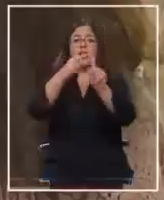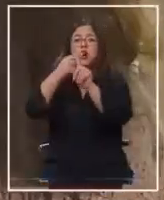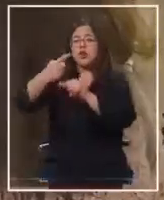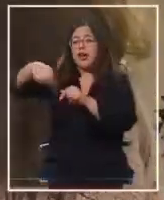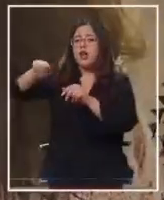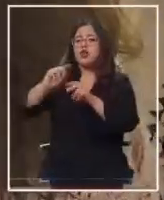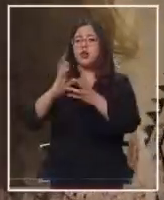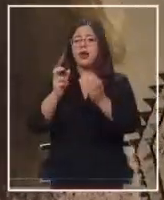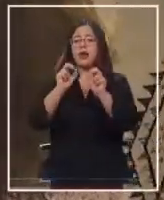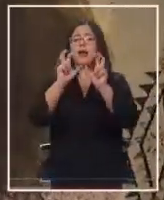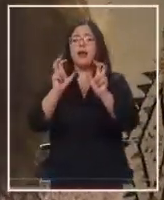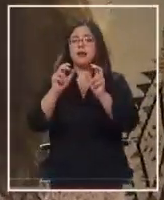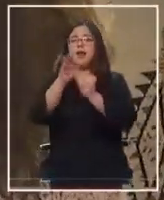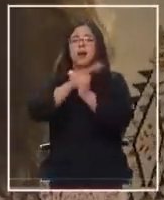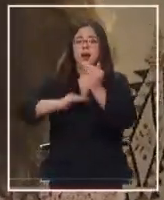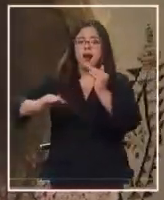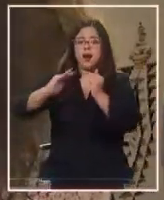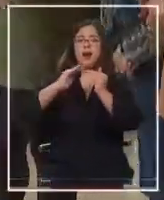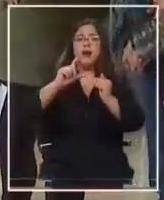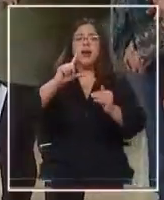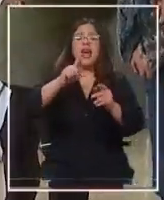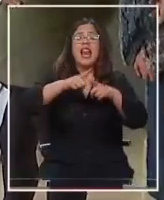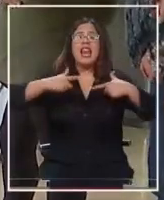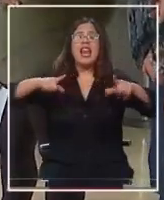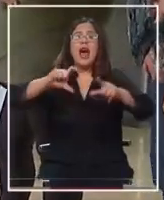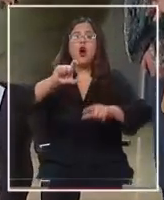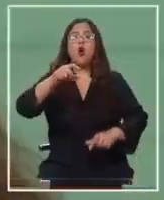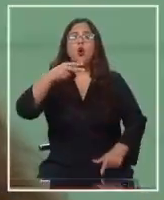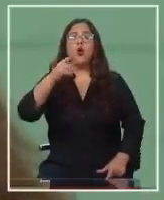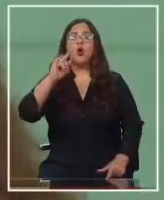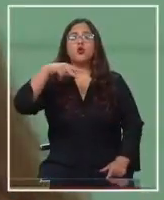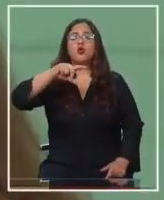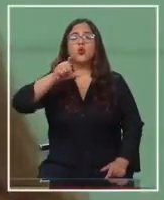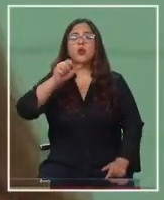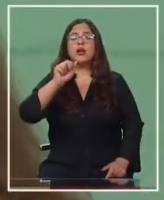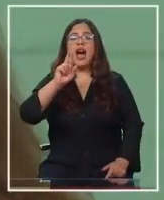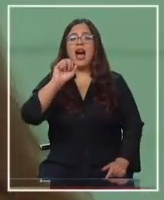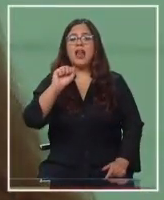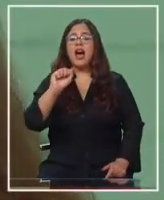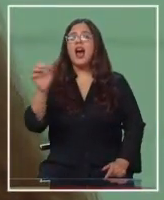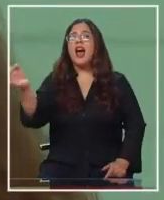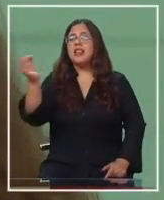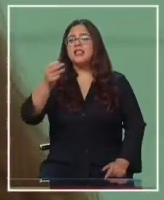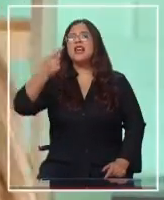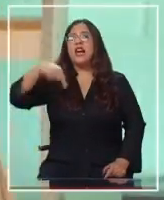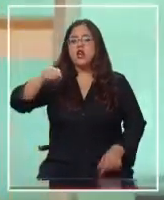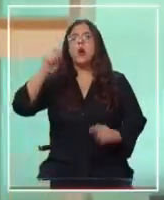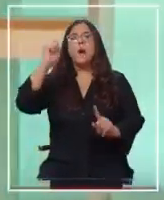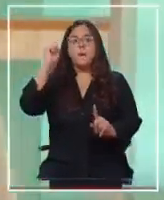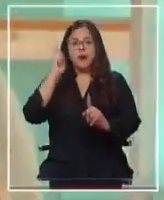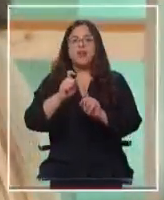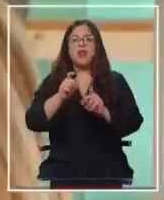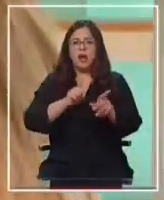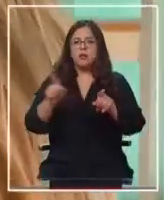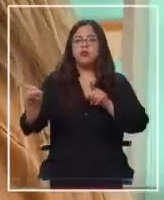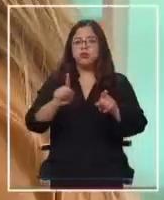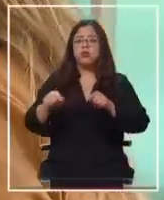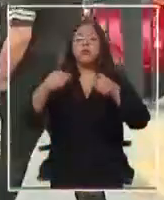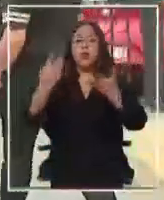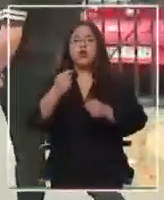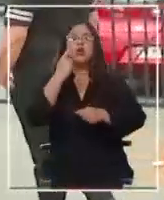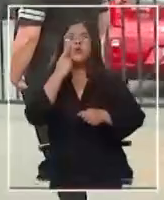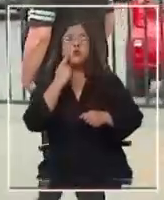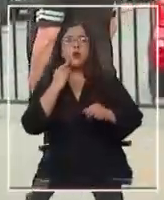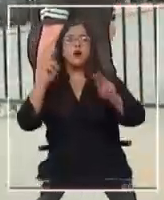alerta. Vecinos del condominio Lago Chungará dicen que prefieren actuar antes que lamentar. Por eso organizaron un simulacro de